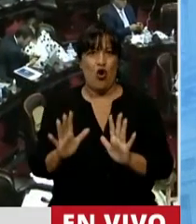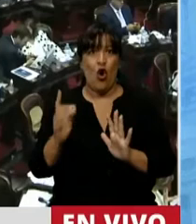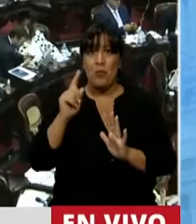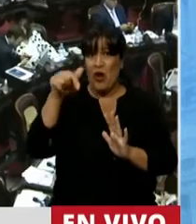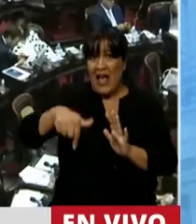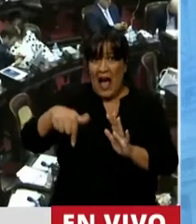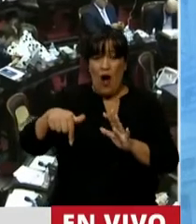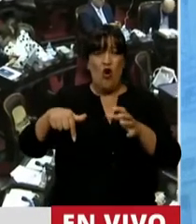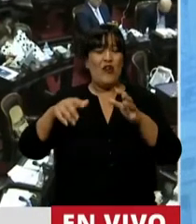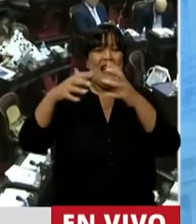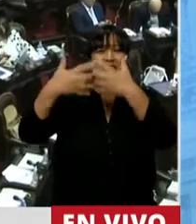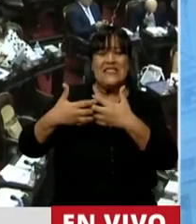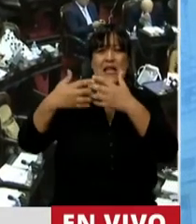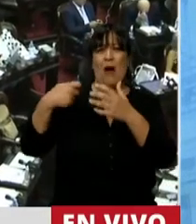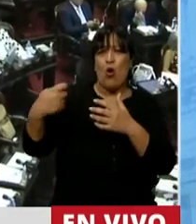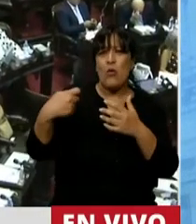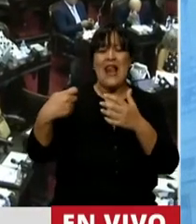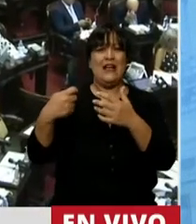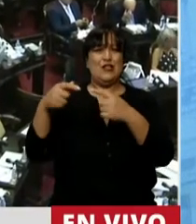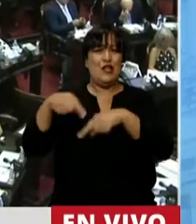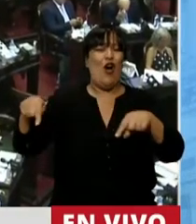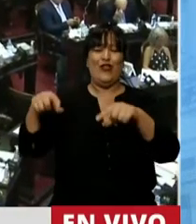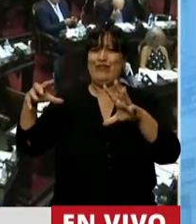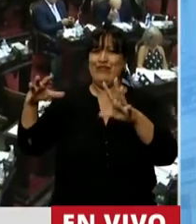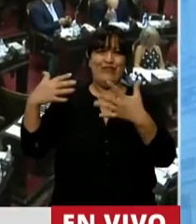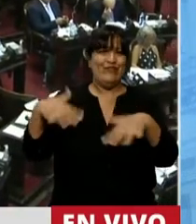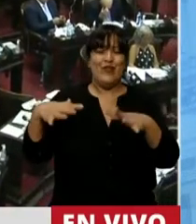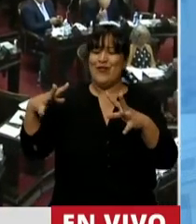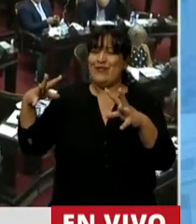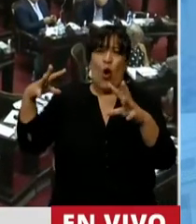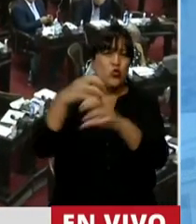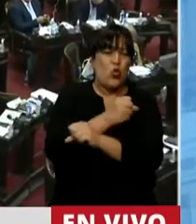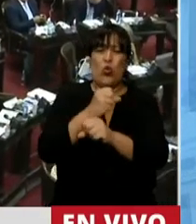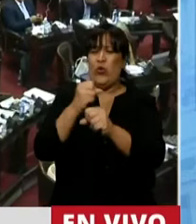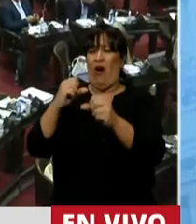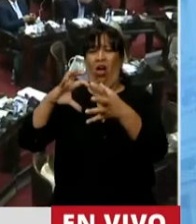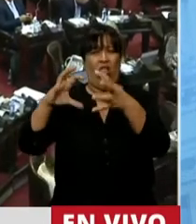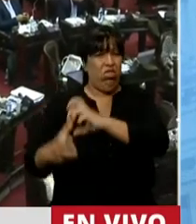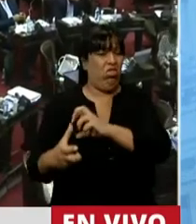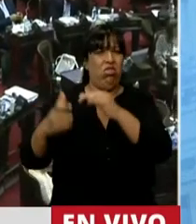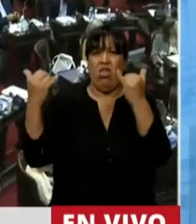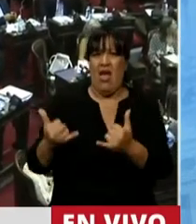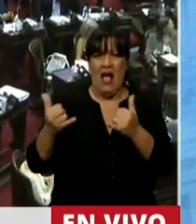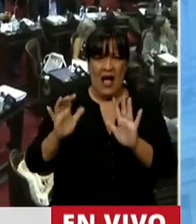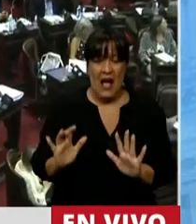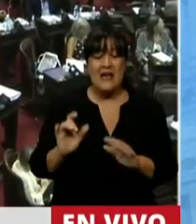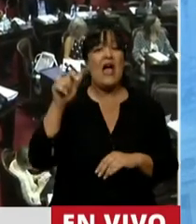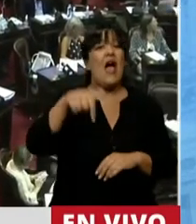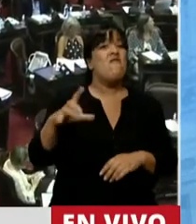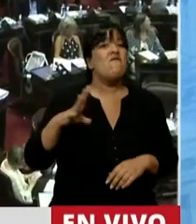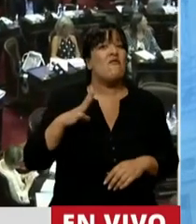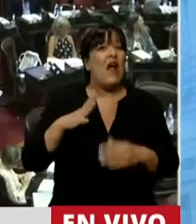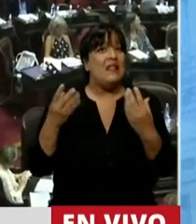sombríamente incierto que es el sistema previsional argentino. Quiero decir que acá está